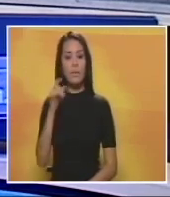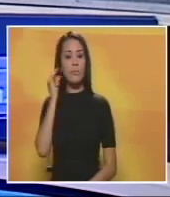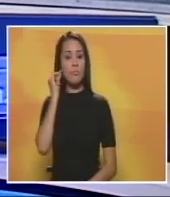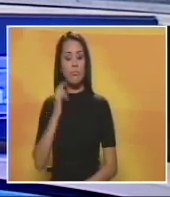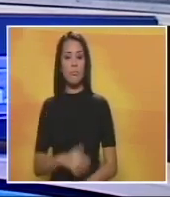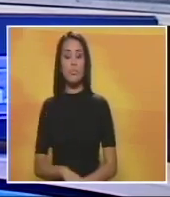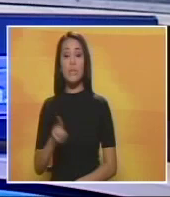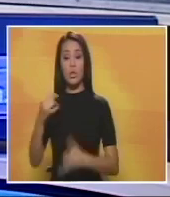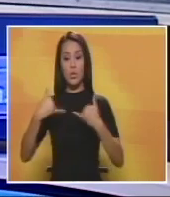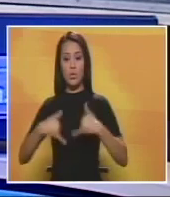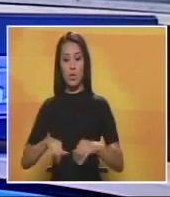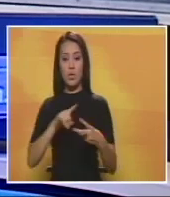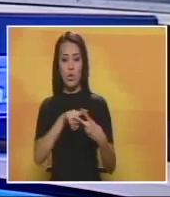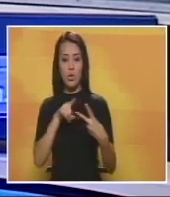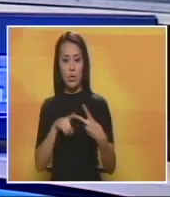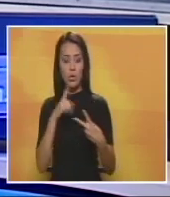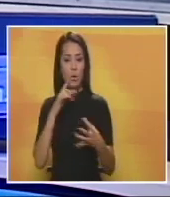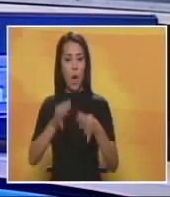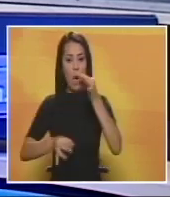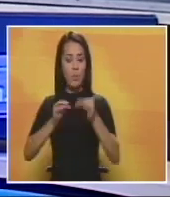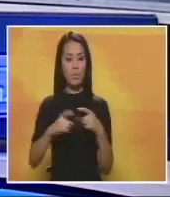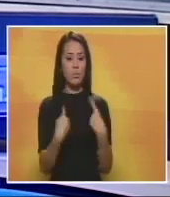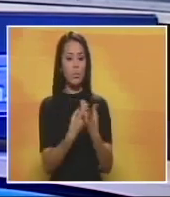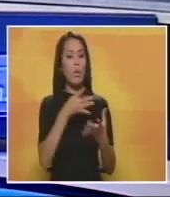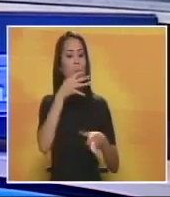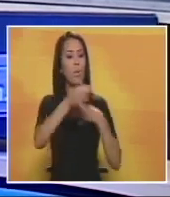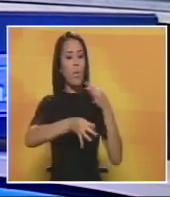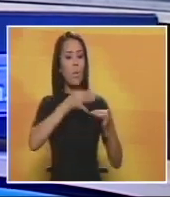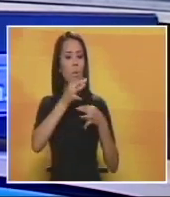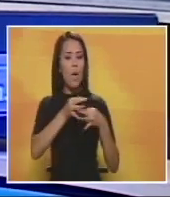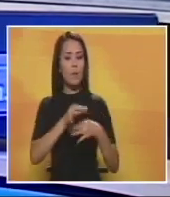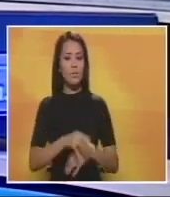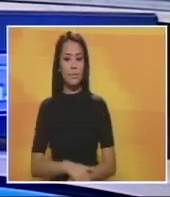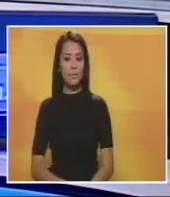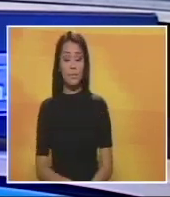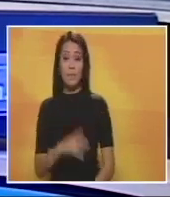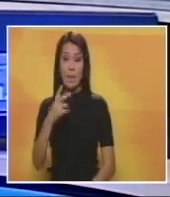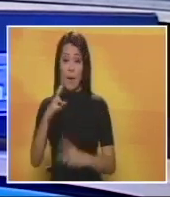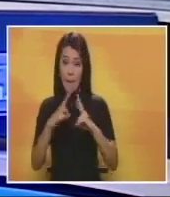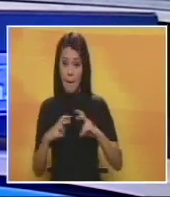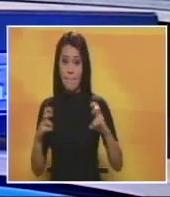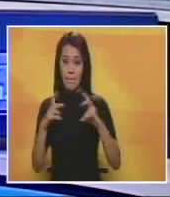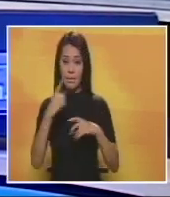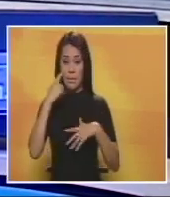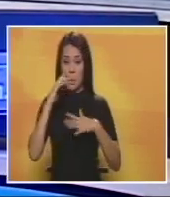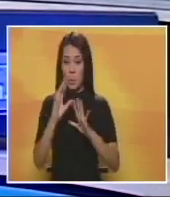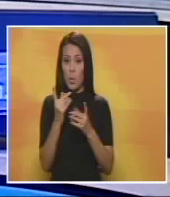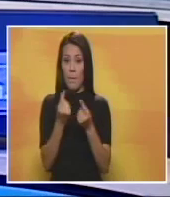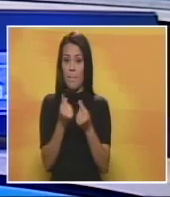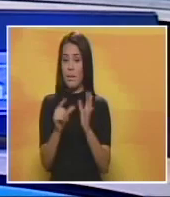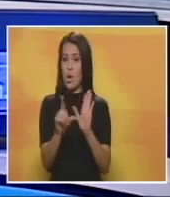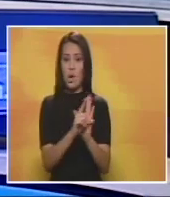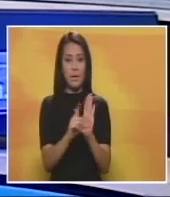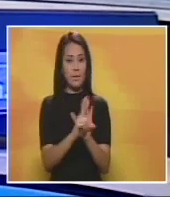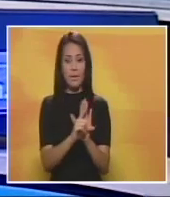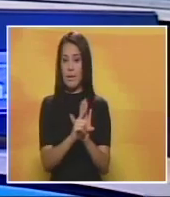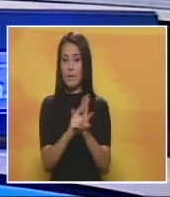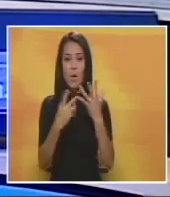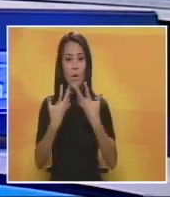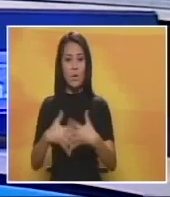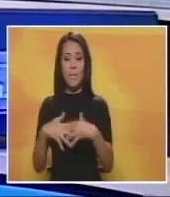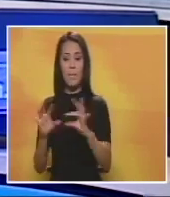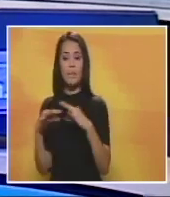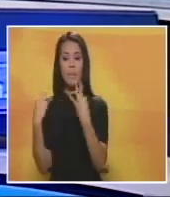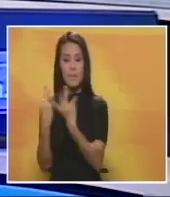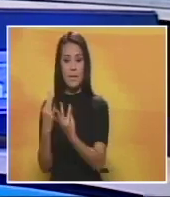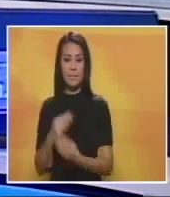hijos Máximo y Florencia irán a juicio oral por la causa Los Sauces, que investiga presuntas maniobras de lavado de dinero a través de una empresa familiar de